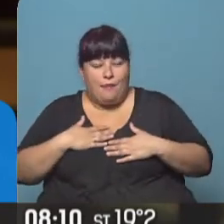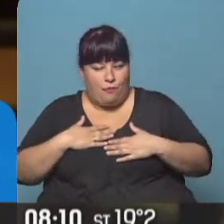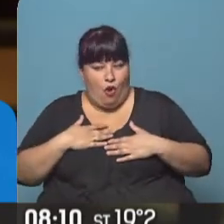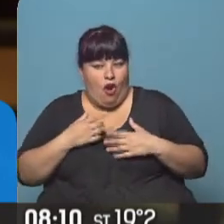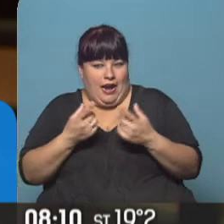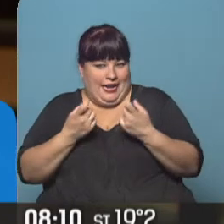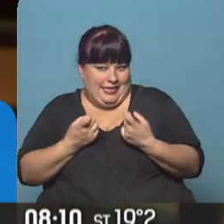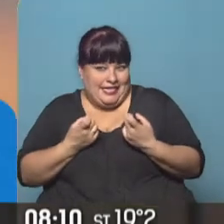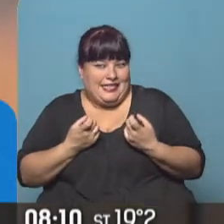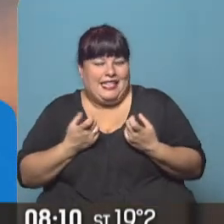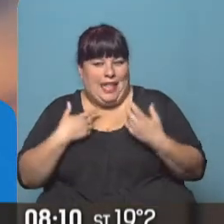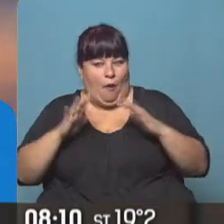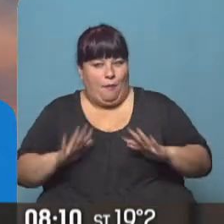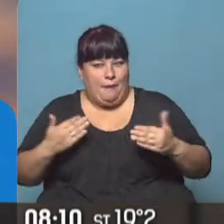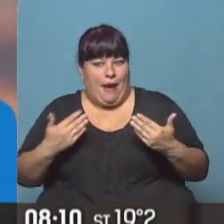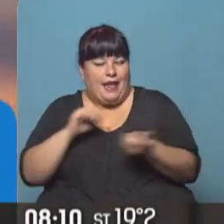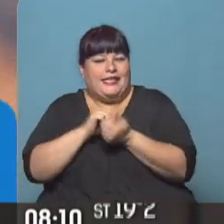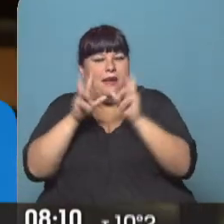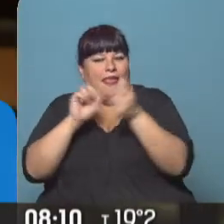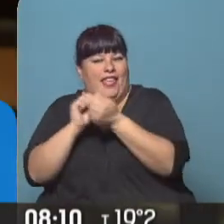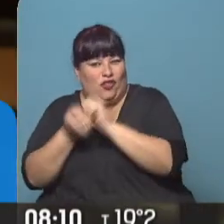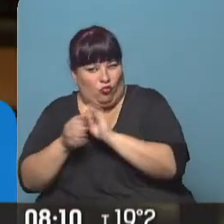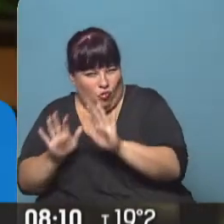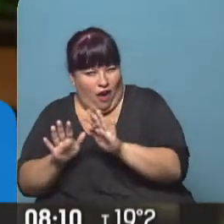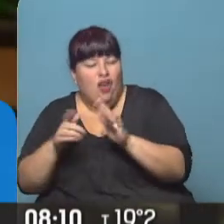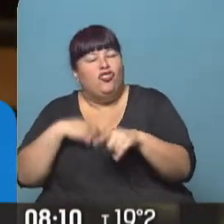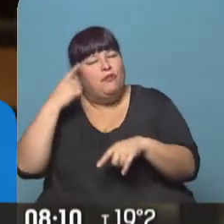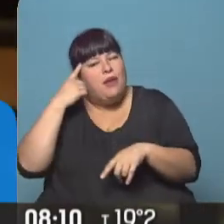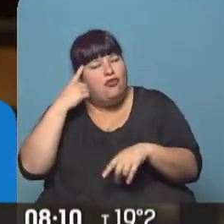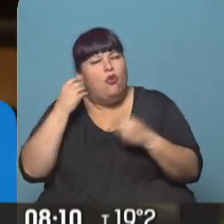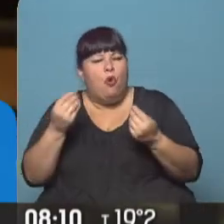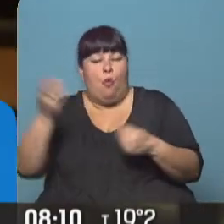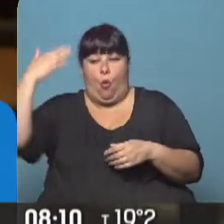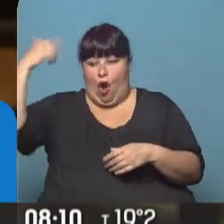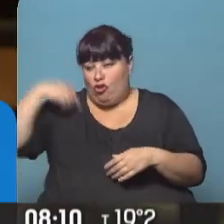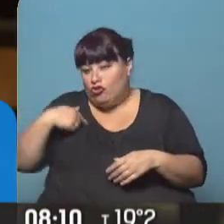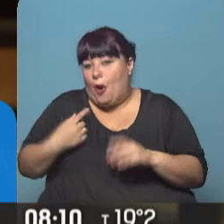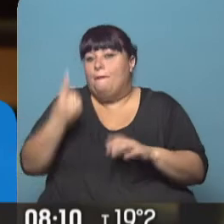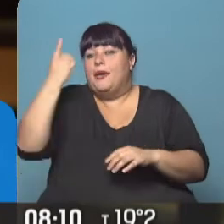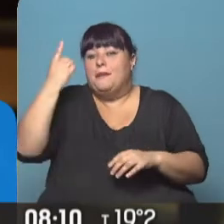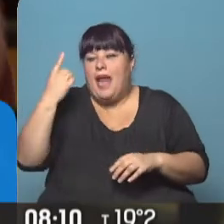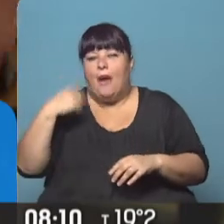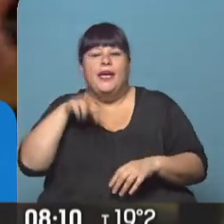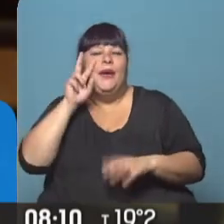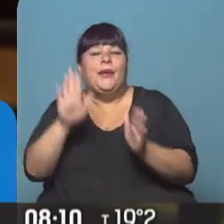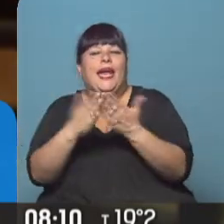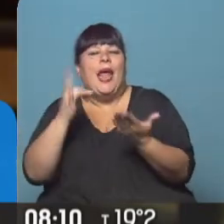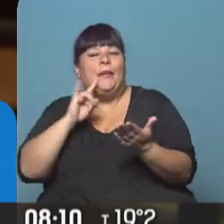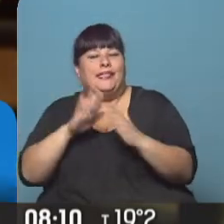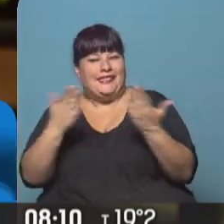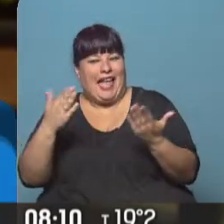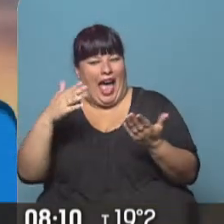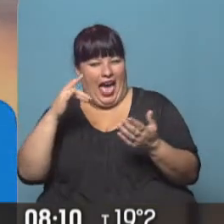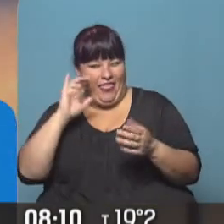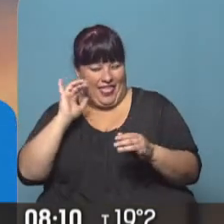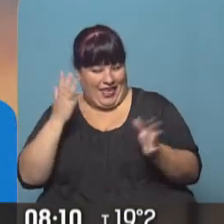dispuesta estaba preparada para lo sexual. O sea, entonces yo siempre pienso, digamos, cuando yo, no sé, por primera vez vi, no sé, una revista Playboy, y más o